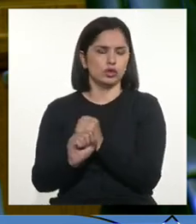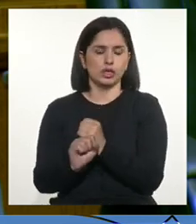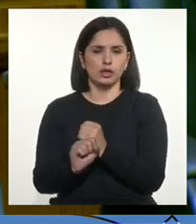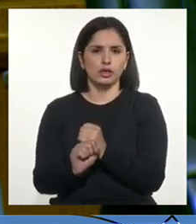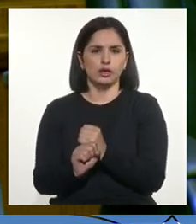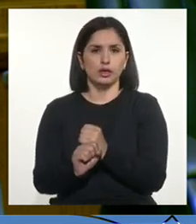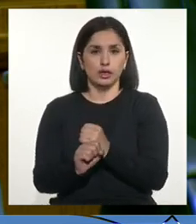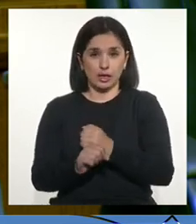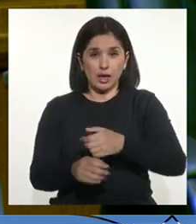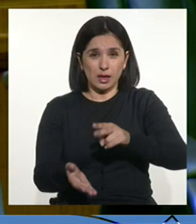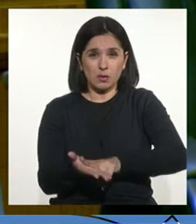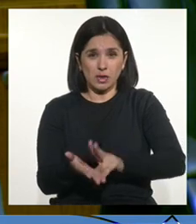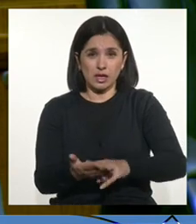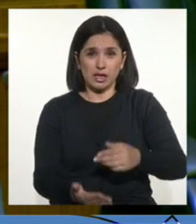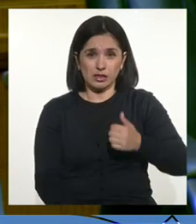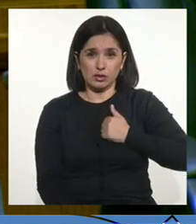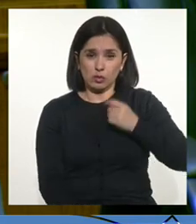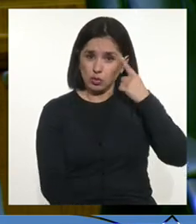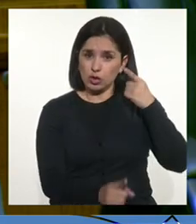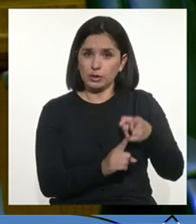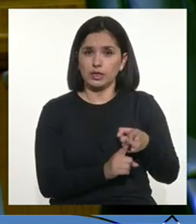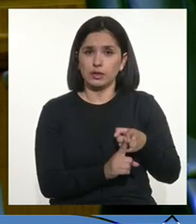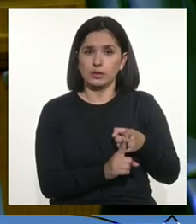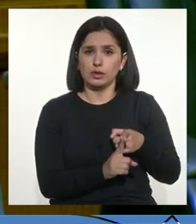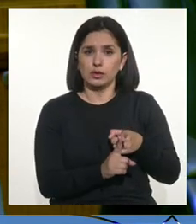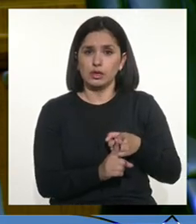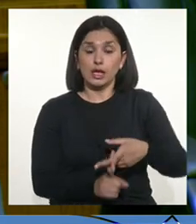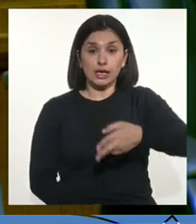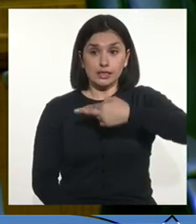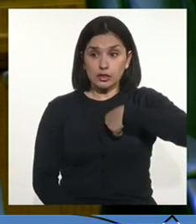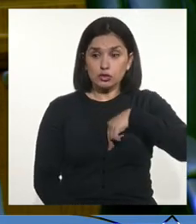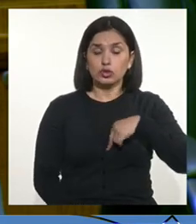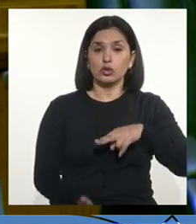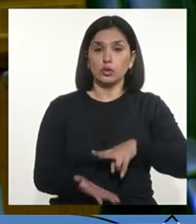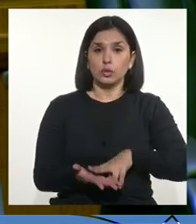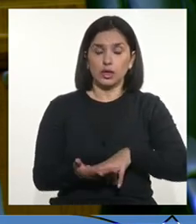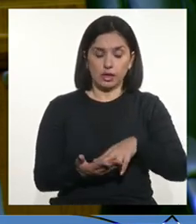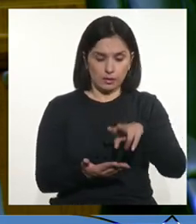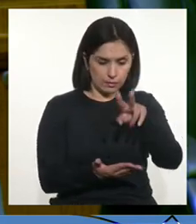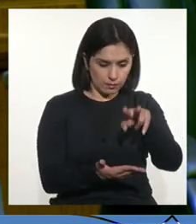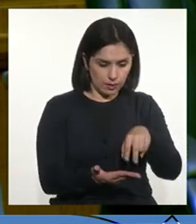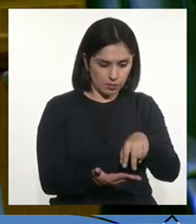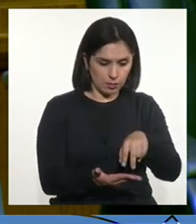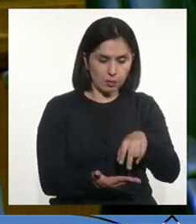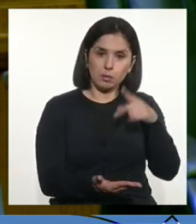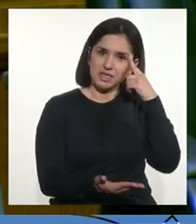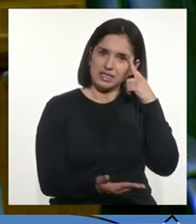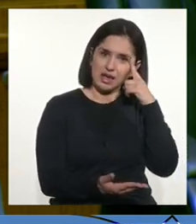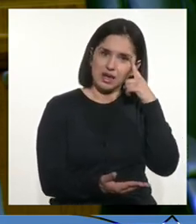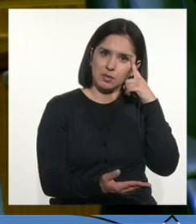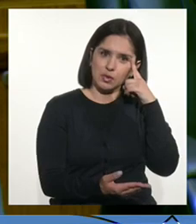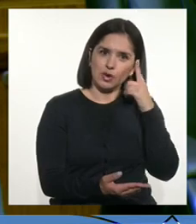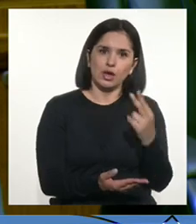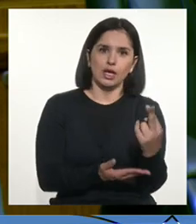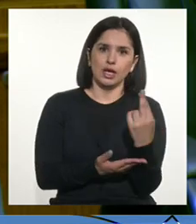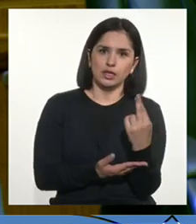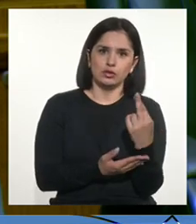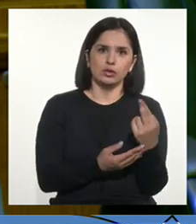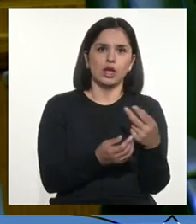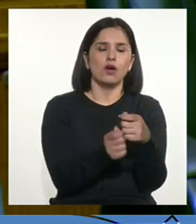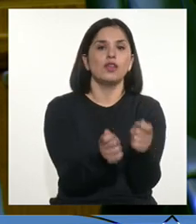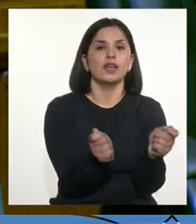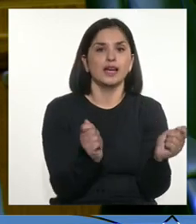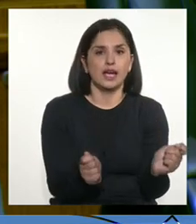estuvo realmente ese efecto si es que nosotros estuvimos a la vista que iba a tener este efecto de gasto